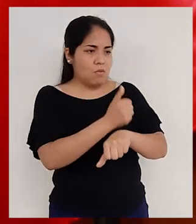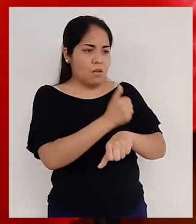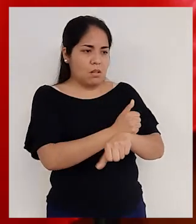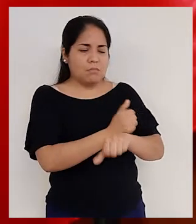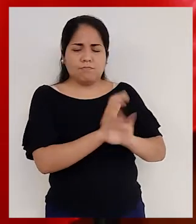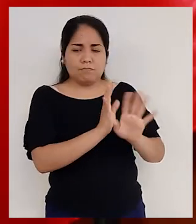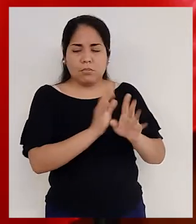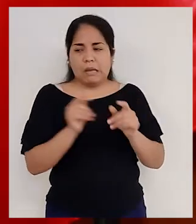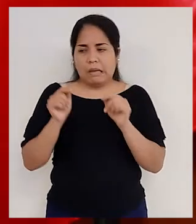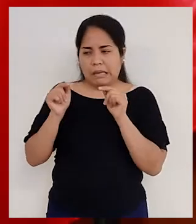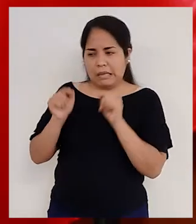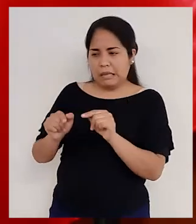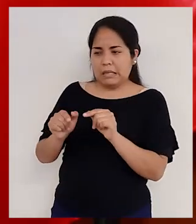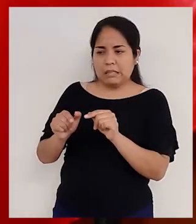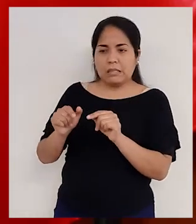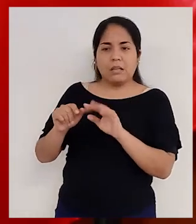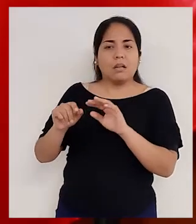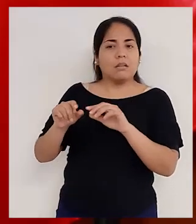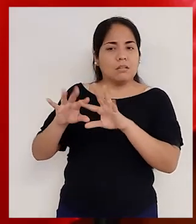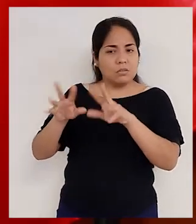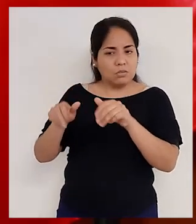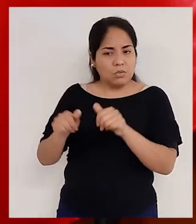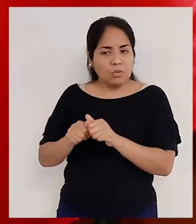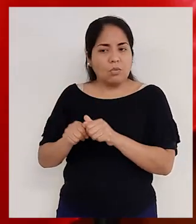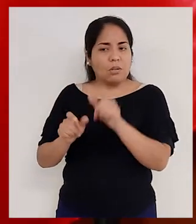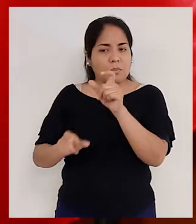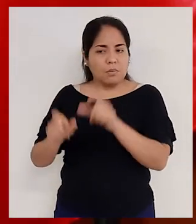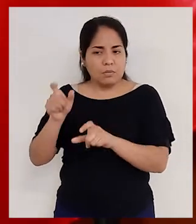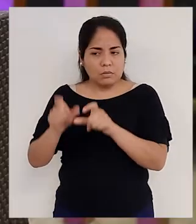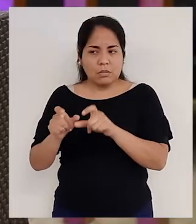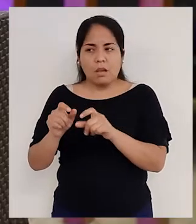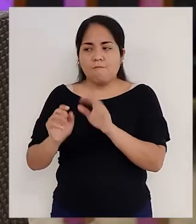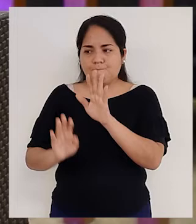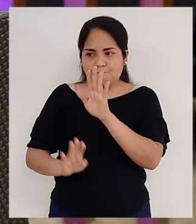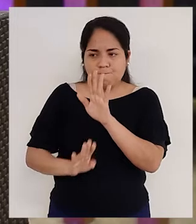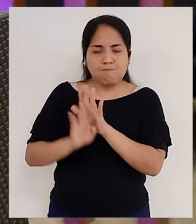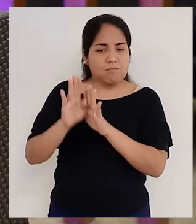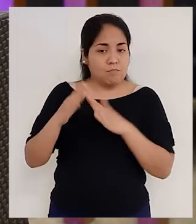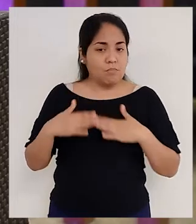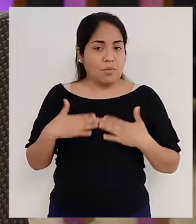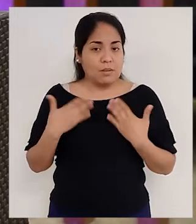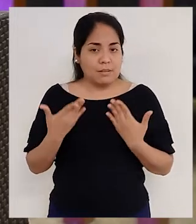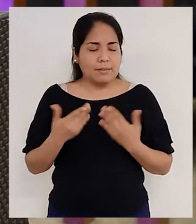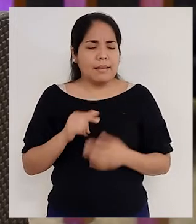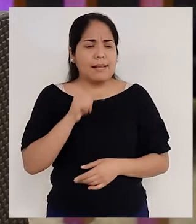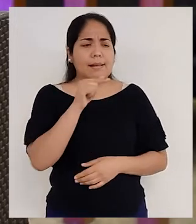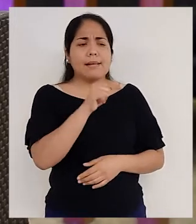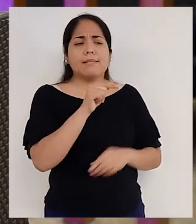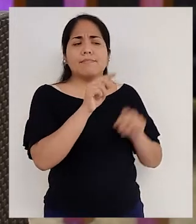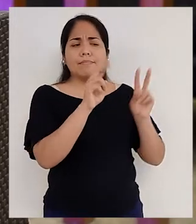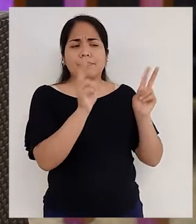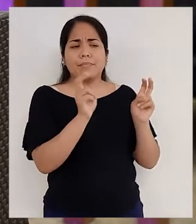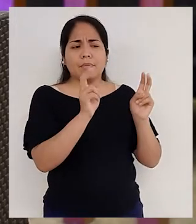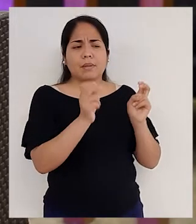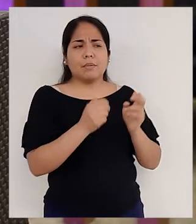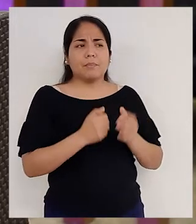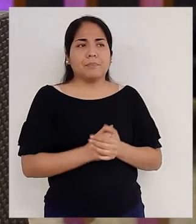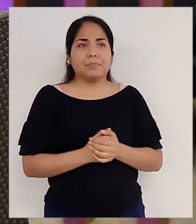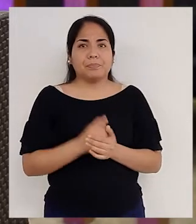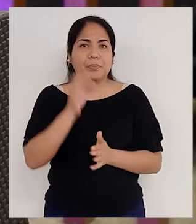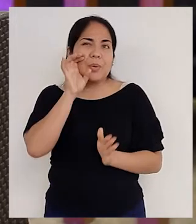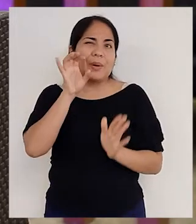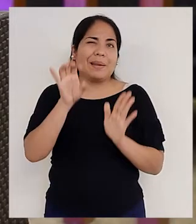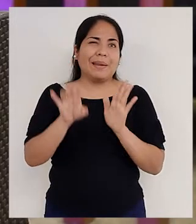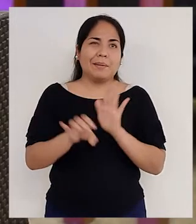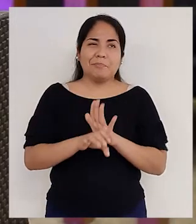las autoridades para el caso del desarrollo de estos proyectos. Pero el tema también va, y poniendo justamente su ejemplo,